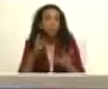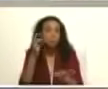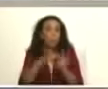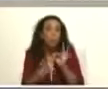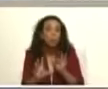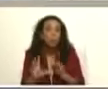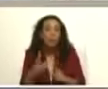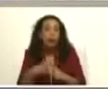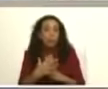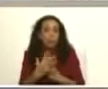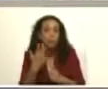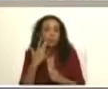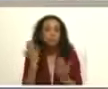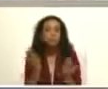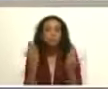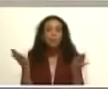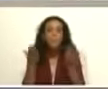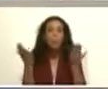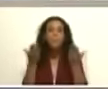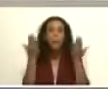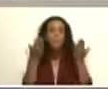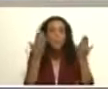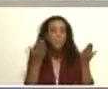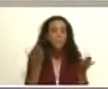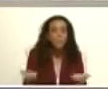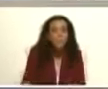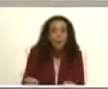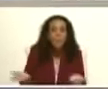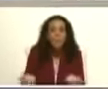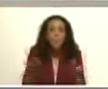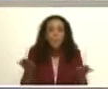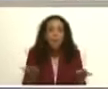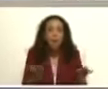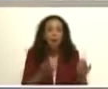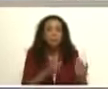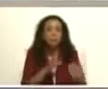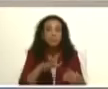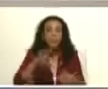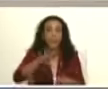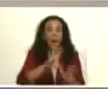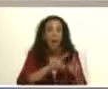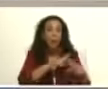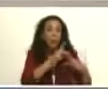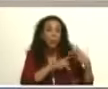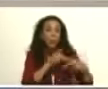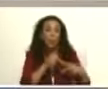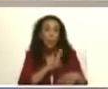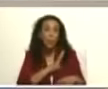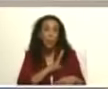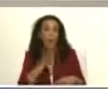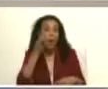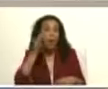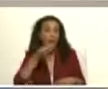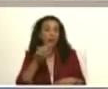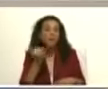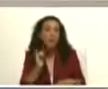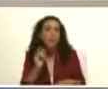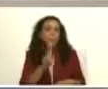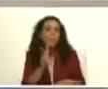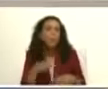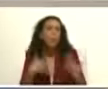y estimulando el factor productivo de crecimiento de nuestra economía real